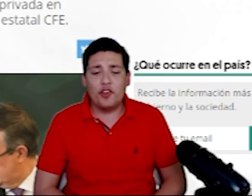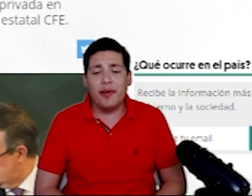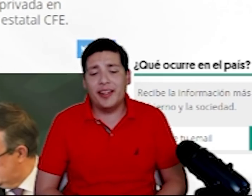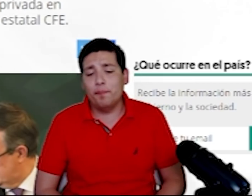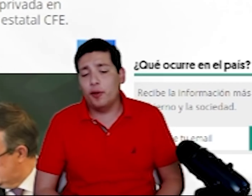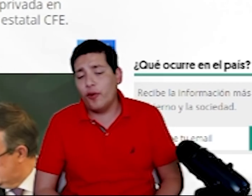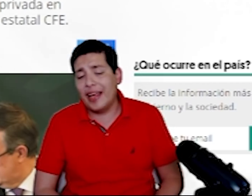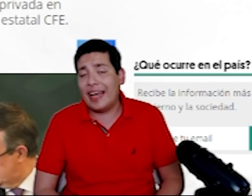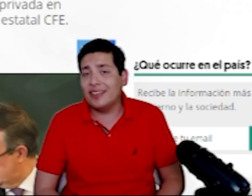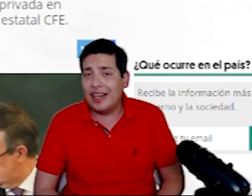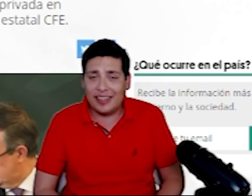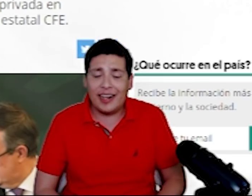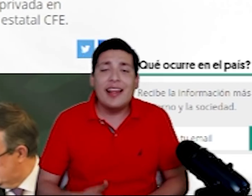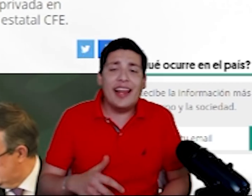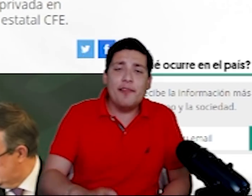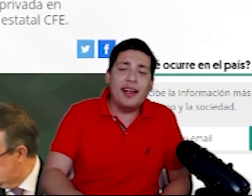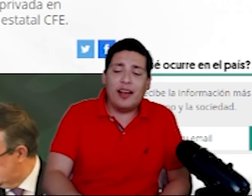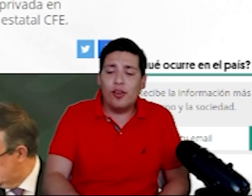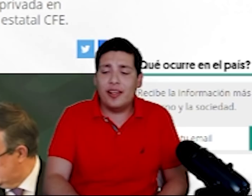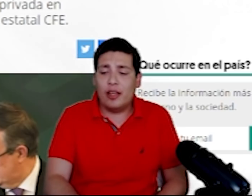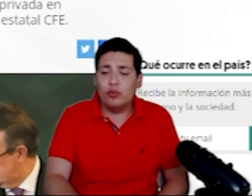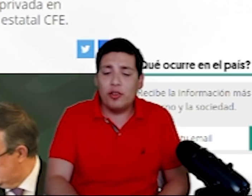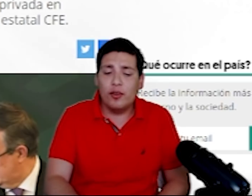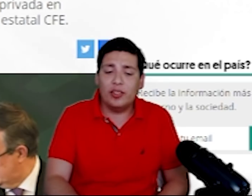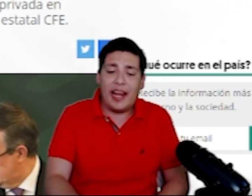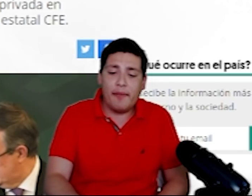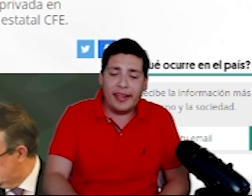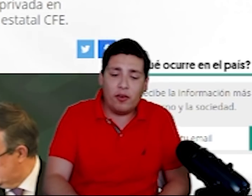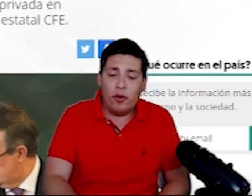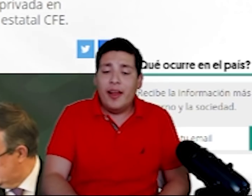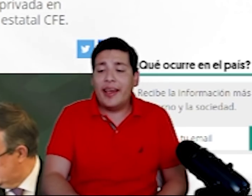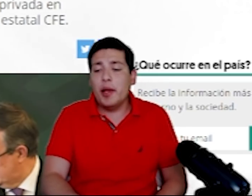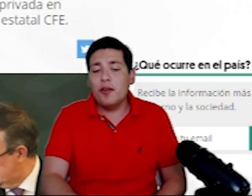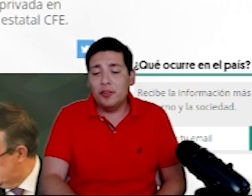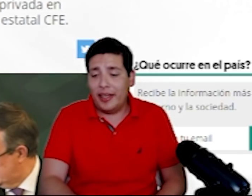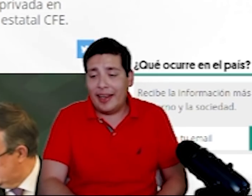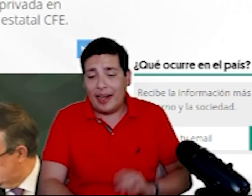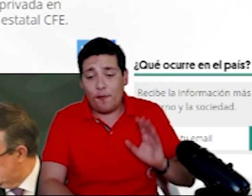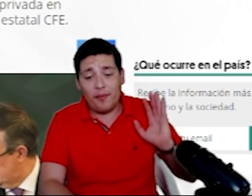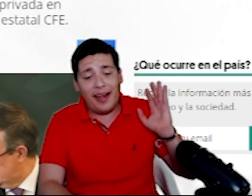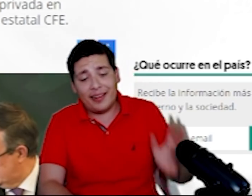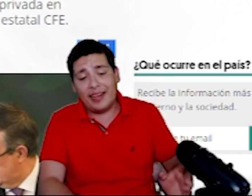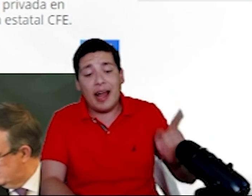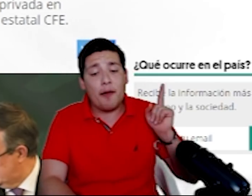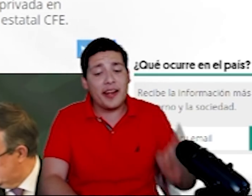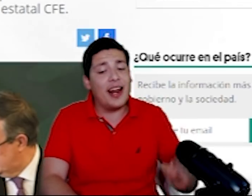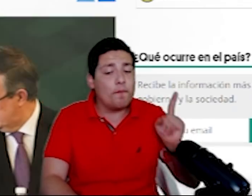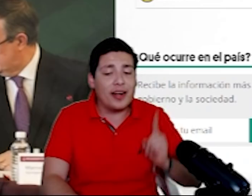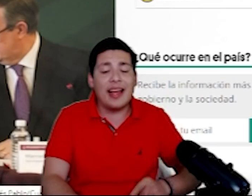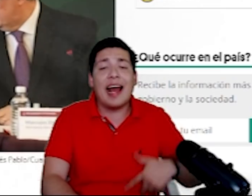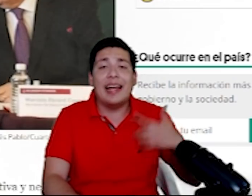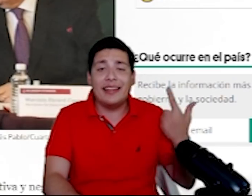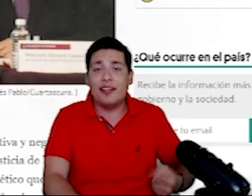gobierno de Joe Biden pues fue Ken Salazar, el embajador de Estados Unidos en México, que dio a conocer que la reforma eléctrica abriría